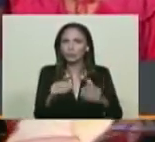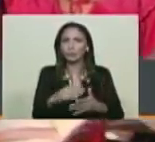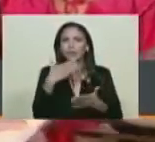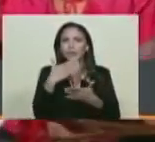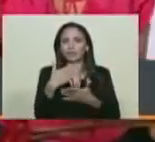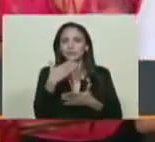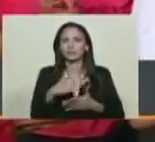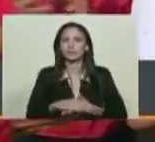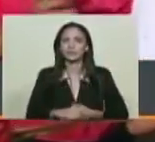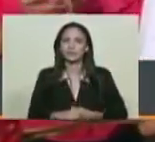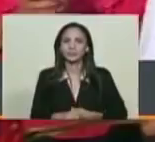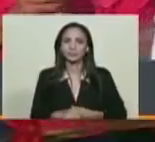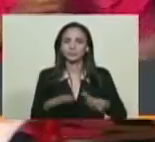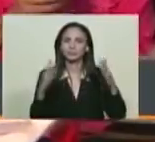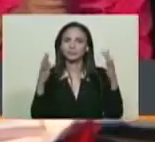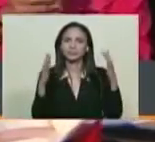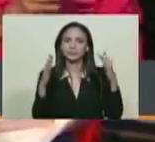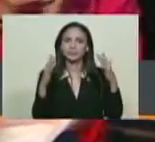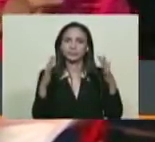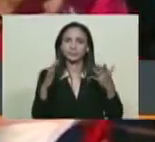gracias.